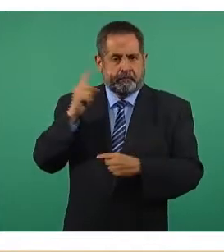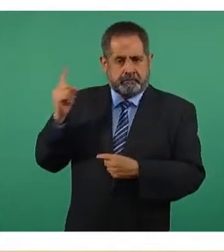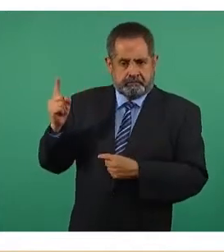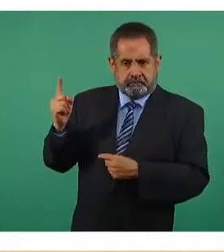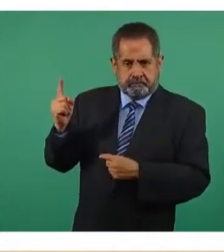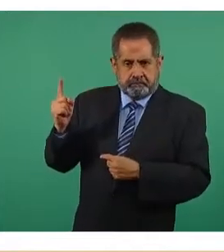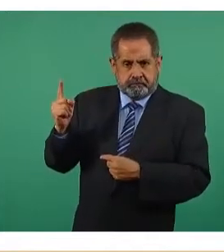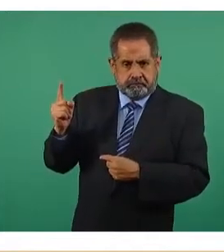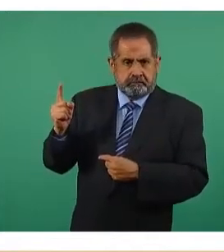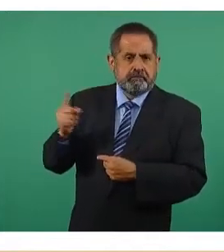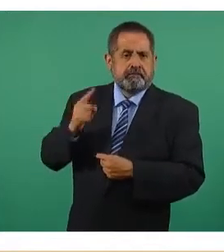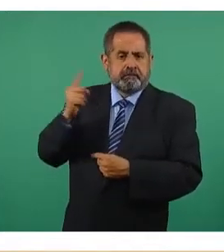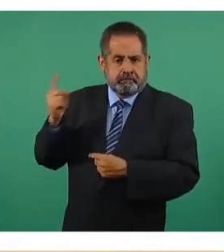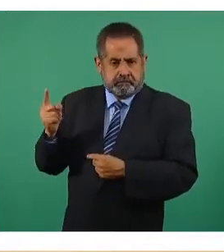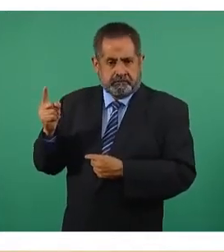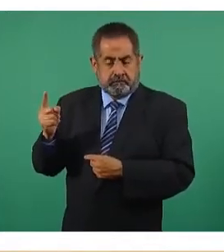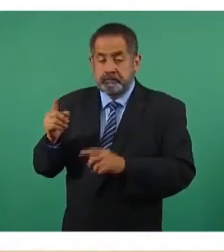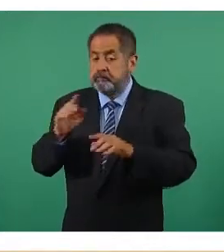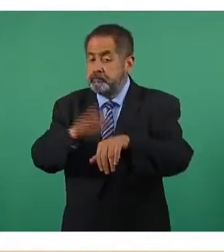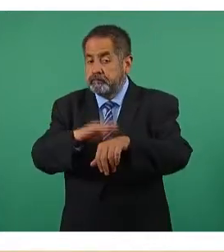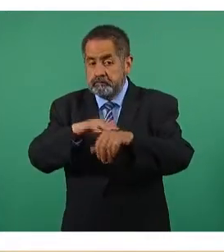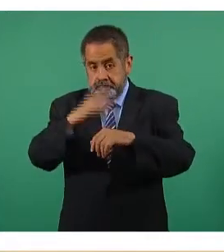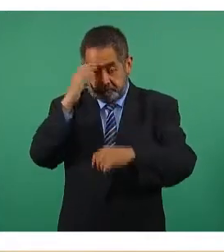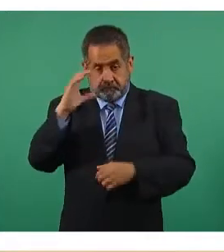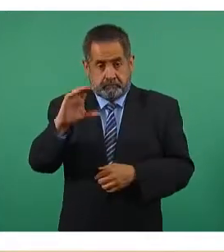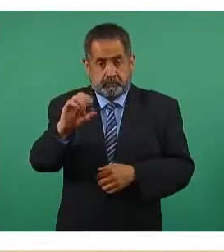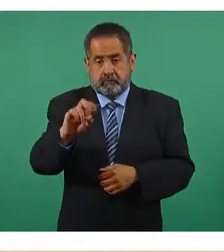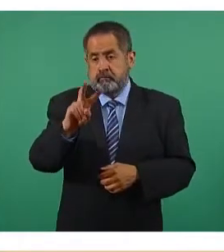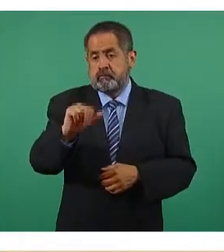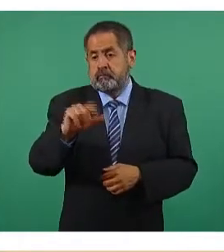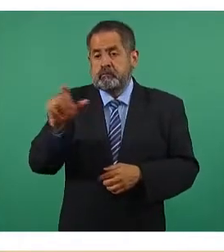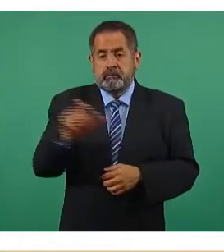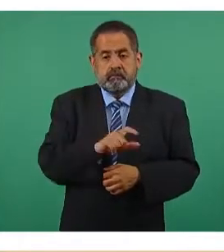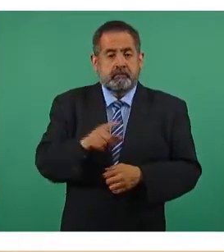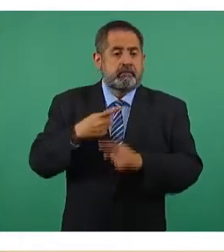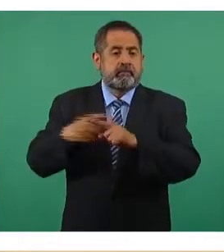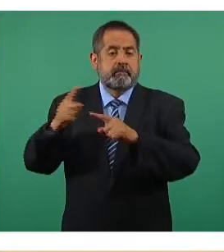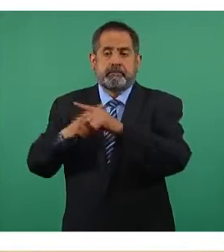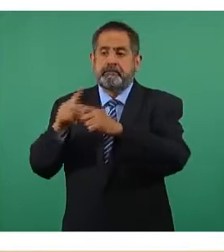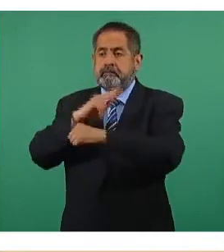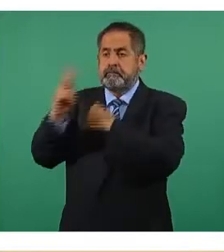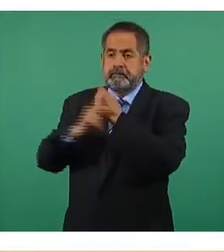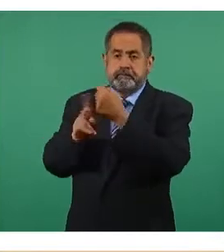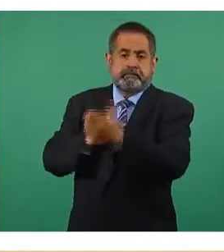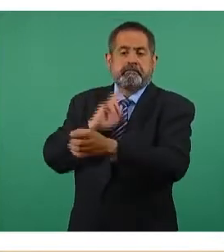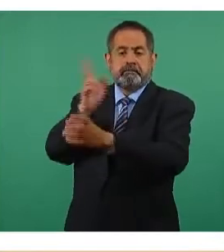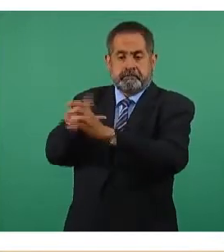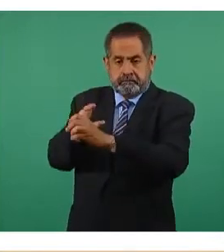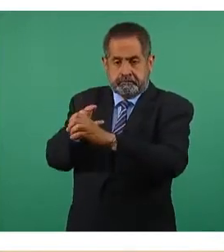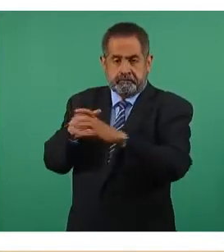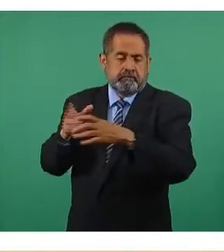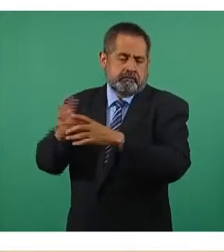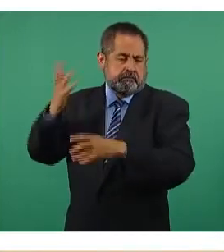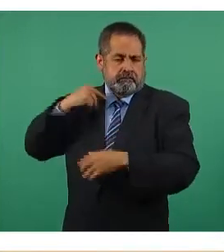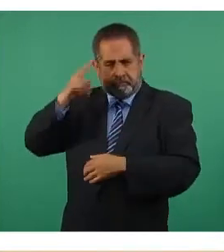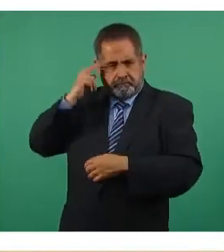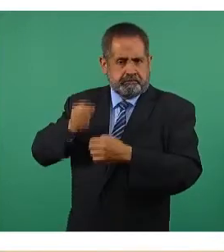había COVAX. Les recuerdo que COVAX es una iniciativa multilateral de la que México formó parte también desde el